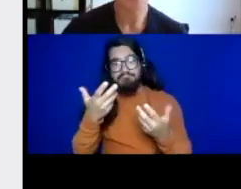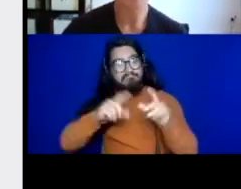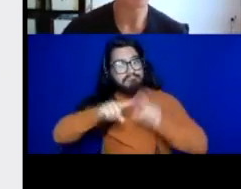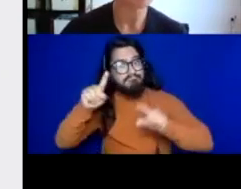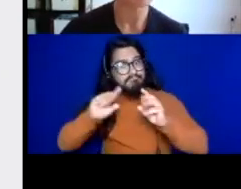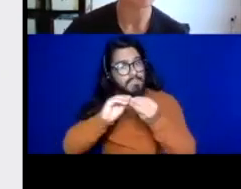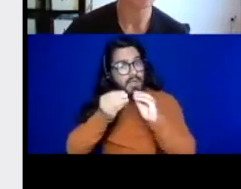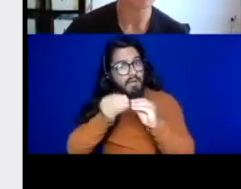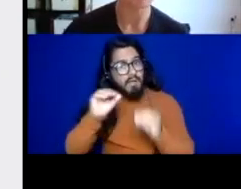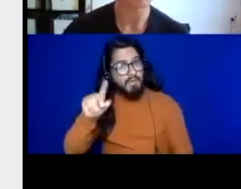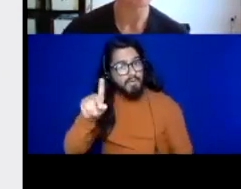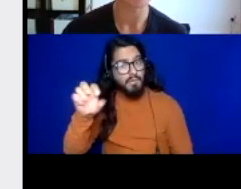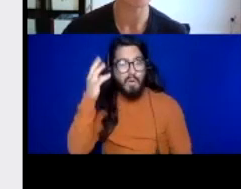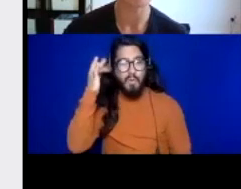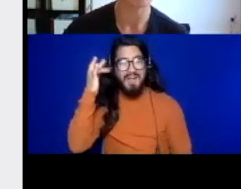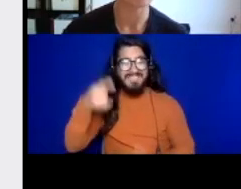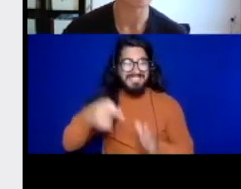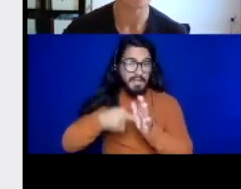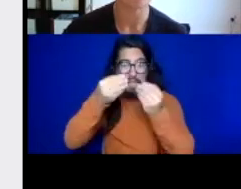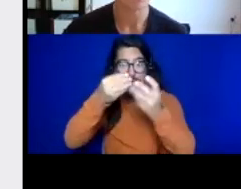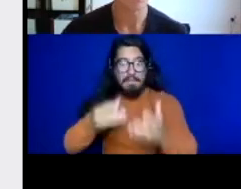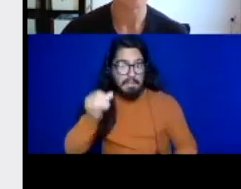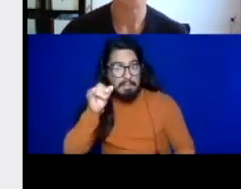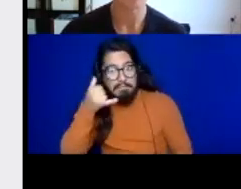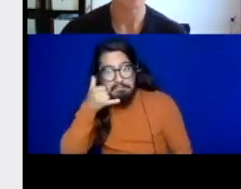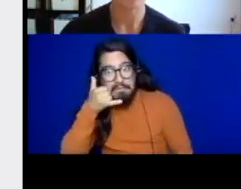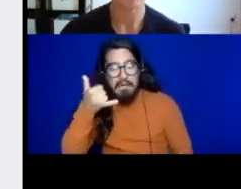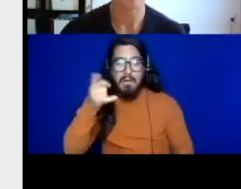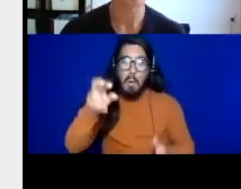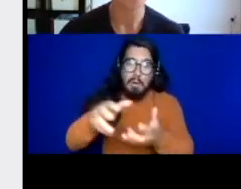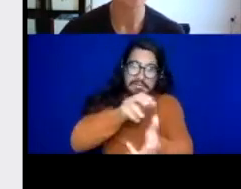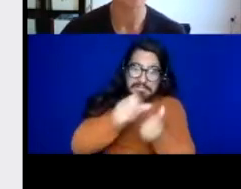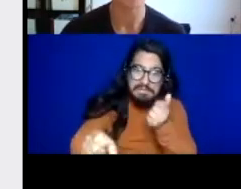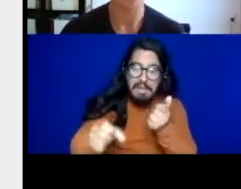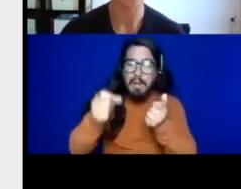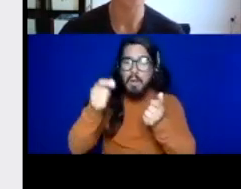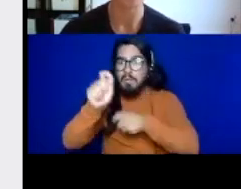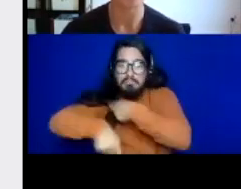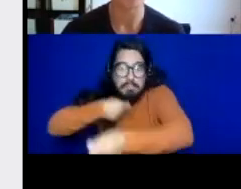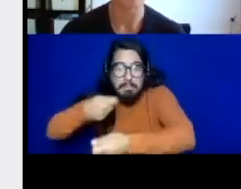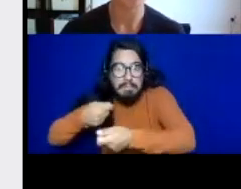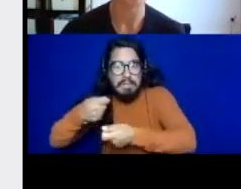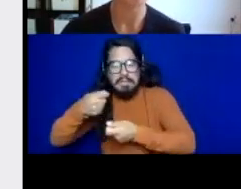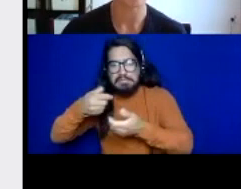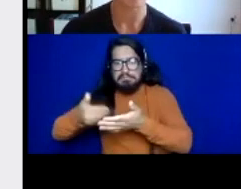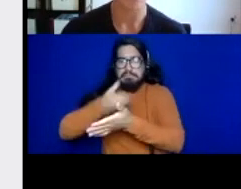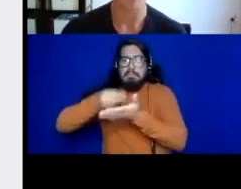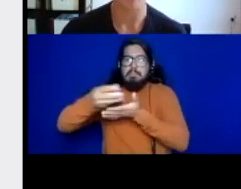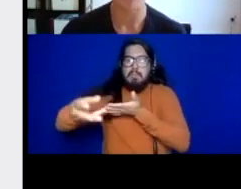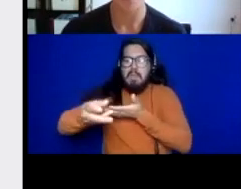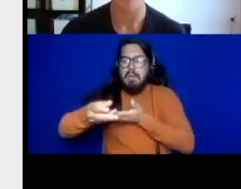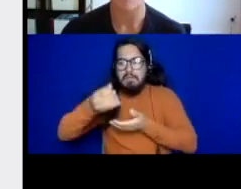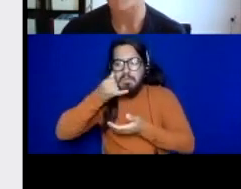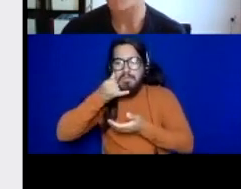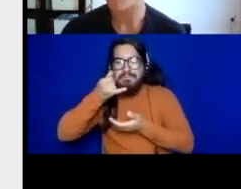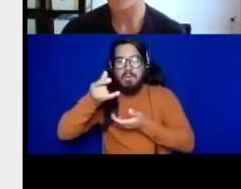códigos secundarios o otro método para hacerlo, porque muchas veces las personas pueden perder su teléfono o reemplazan su teléfono